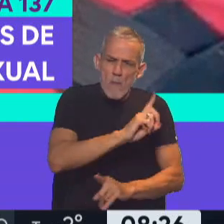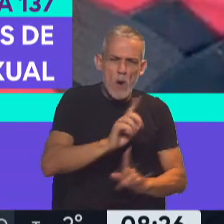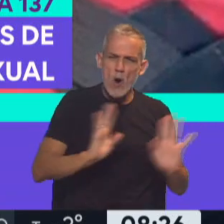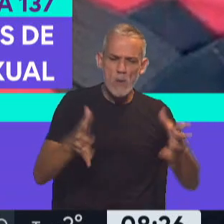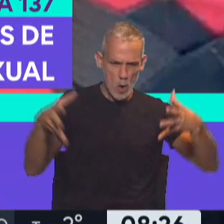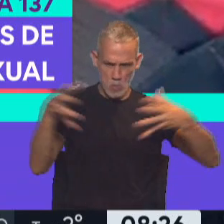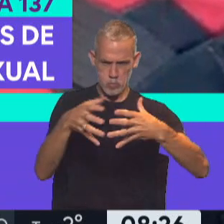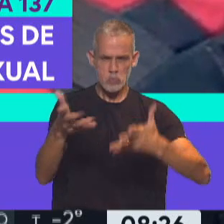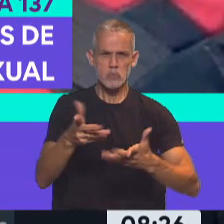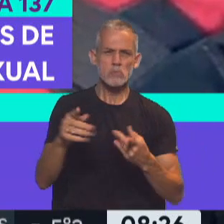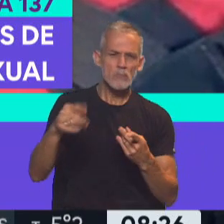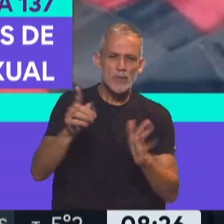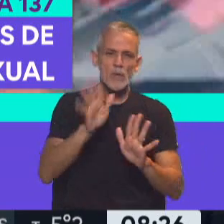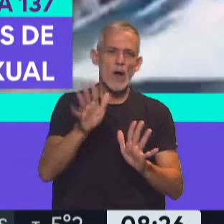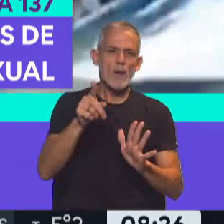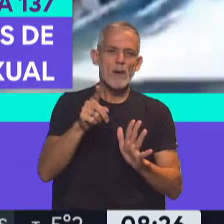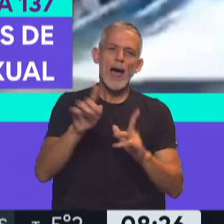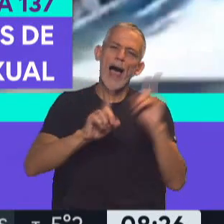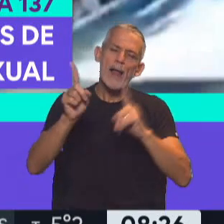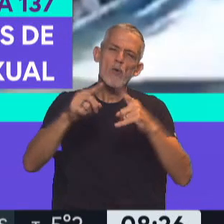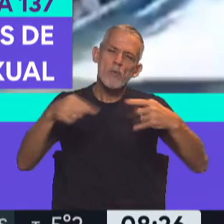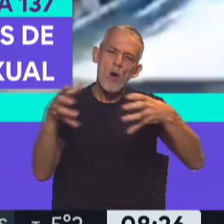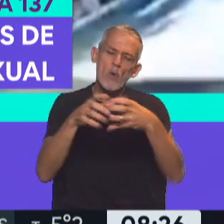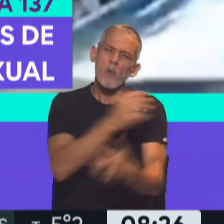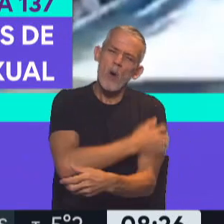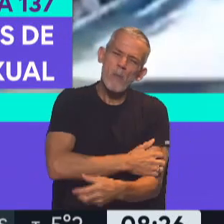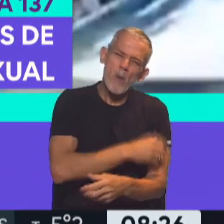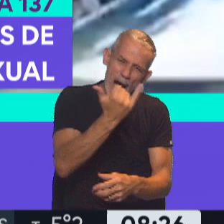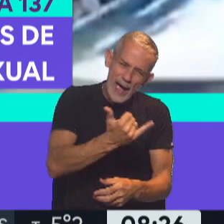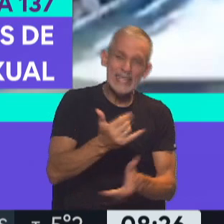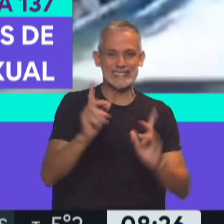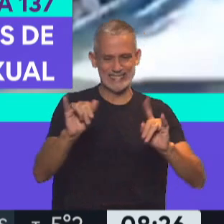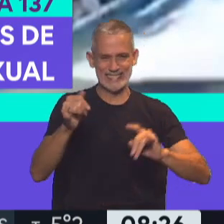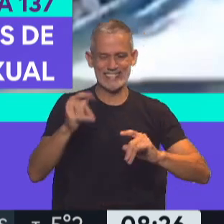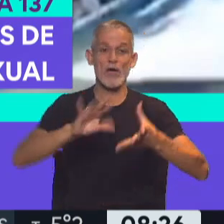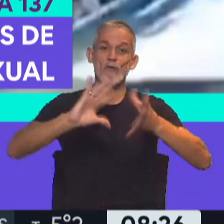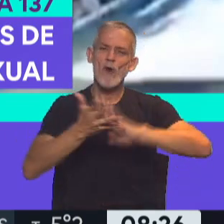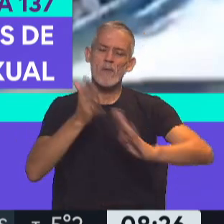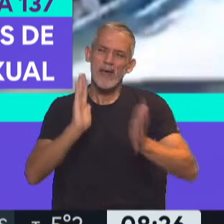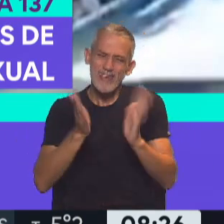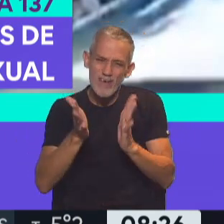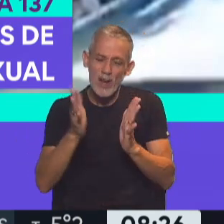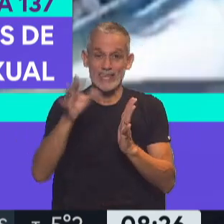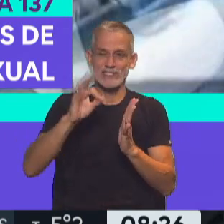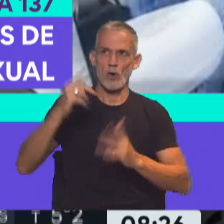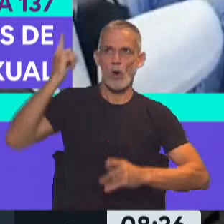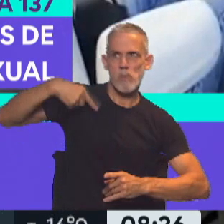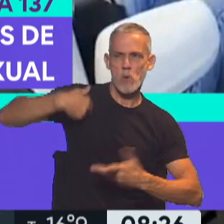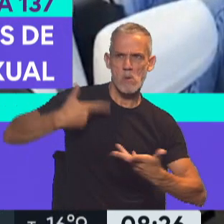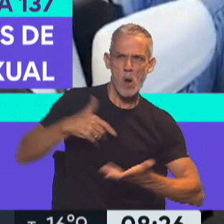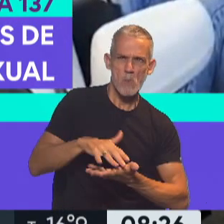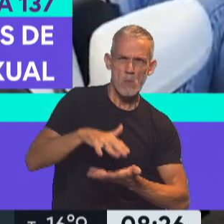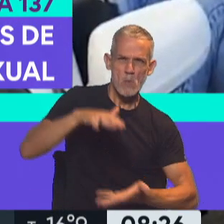mismo en sectores que están más postergados de la sociedad? Sí, las formas de violencia, digo, los mandatos